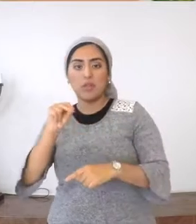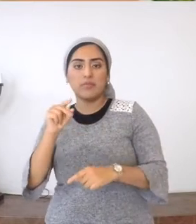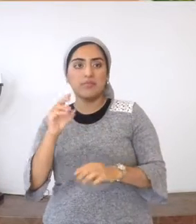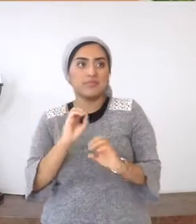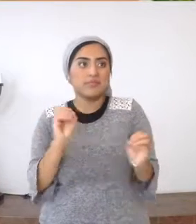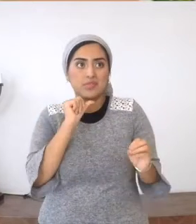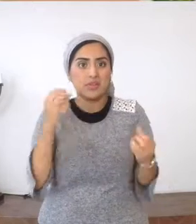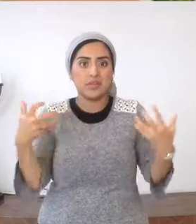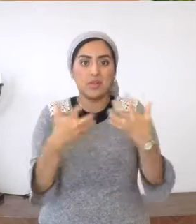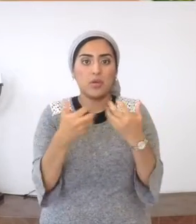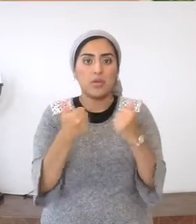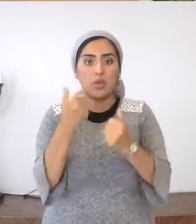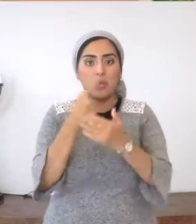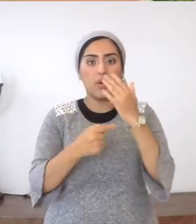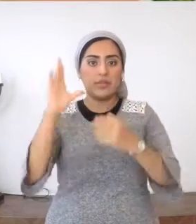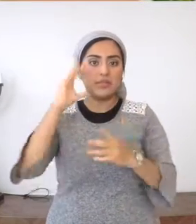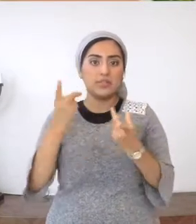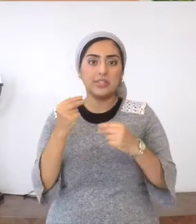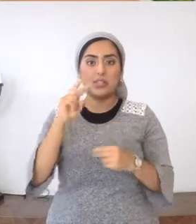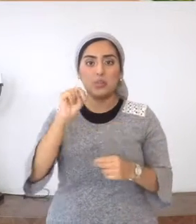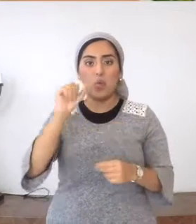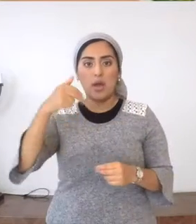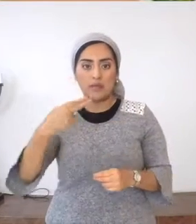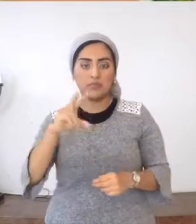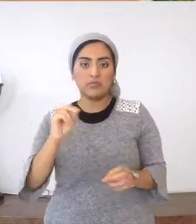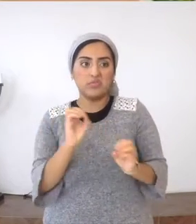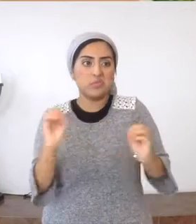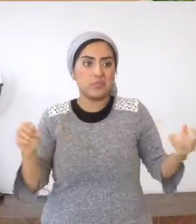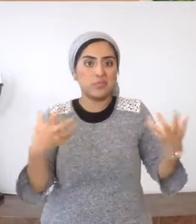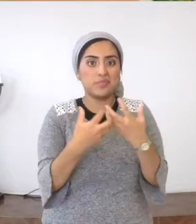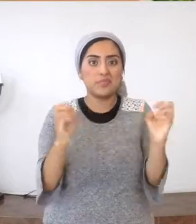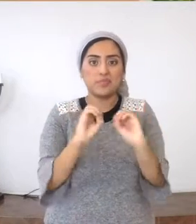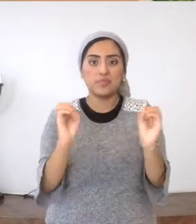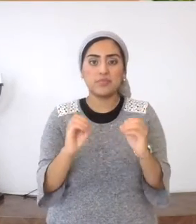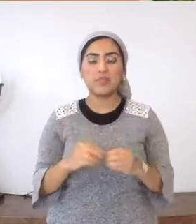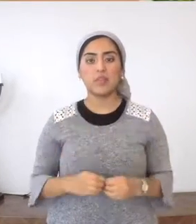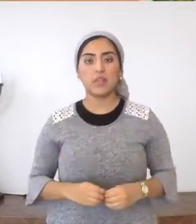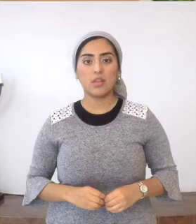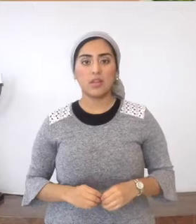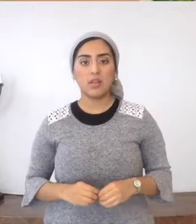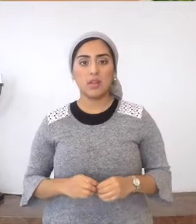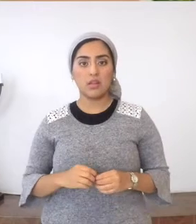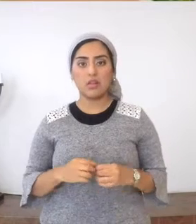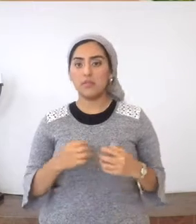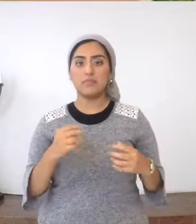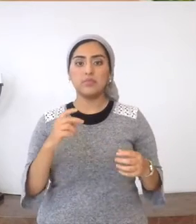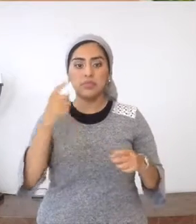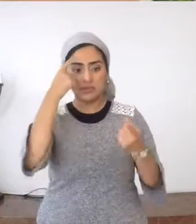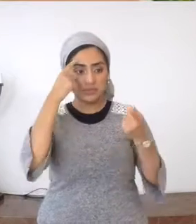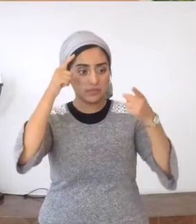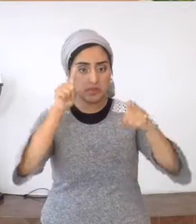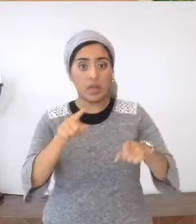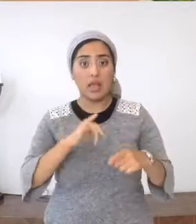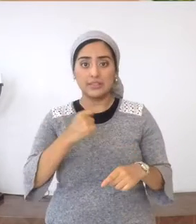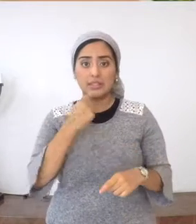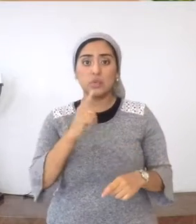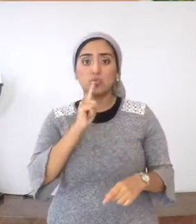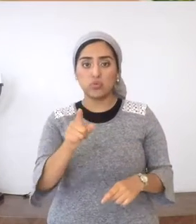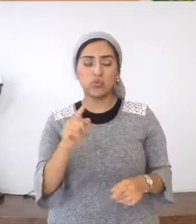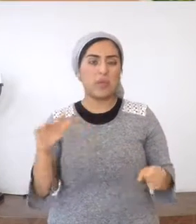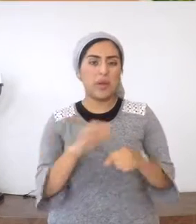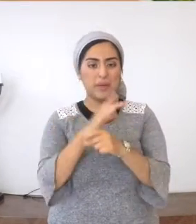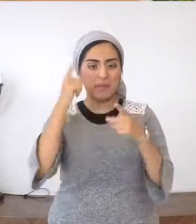Pero Otro pacto ¿Verdad? Porque este pacto No tiene nada que ver Con lo que hizo Noaj Noé No tiene nada que ver